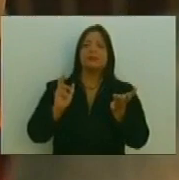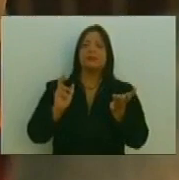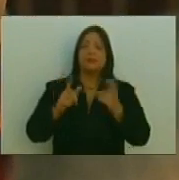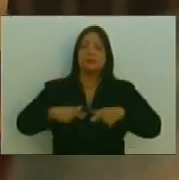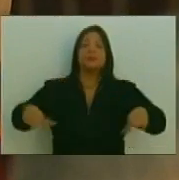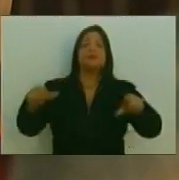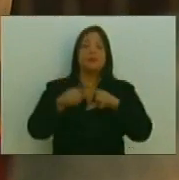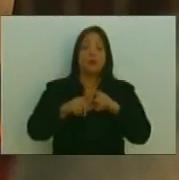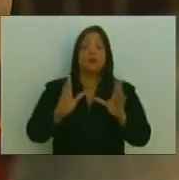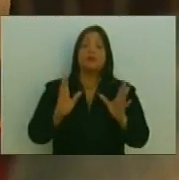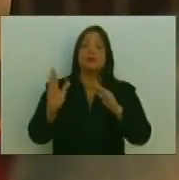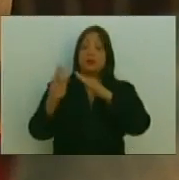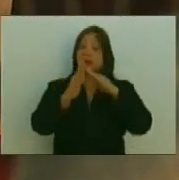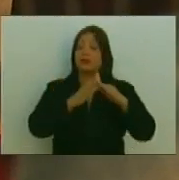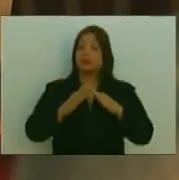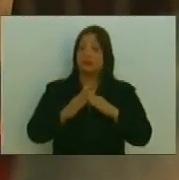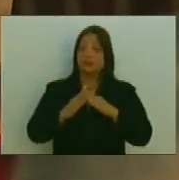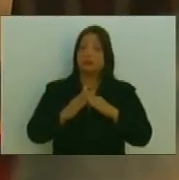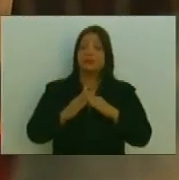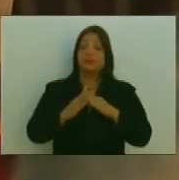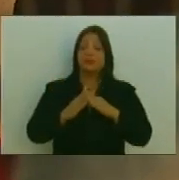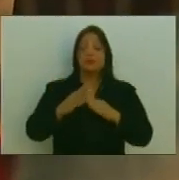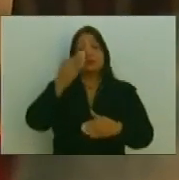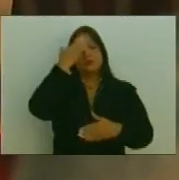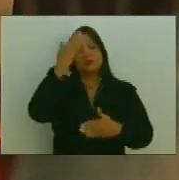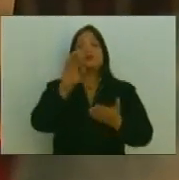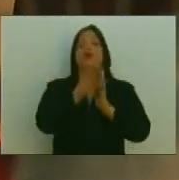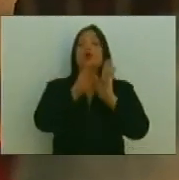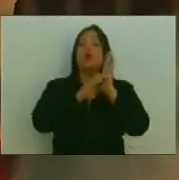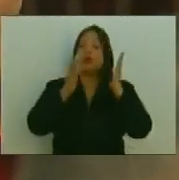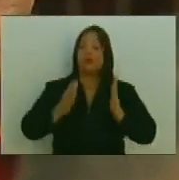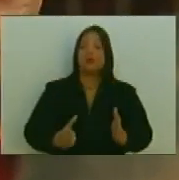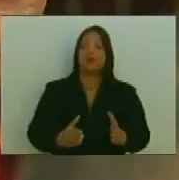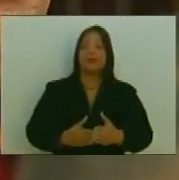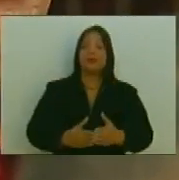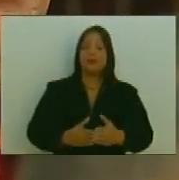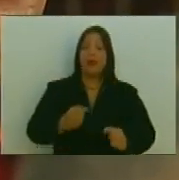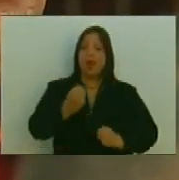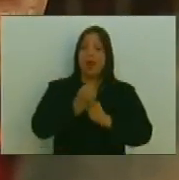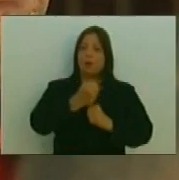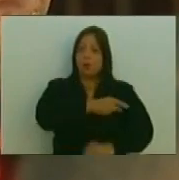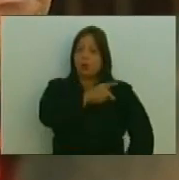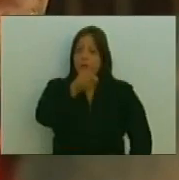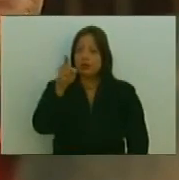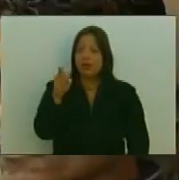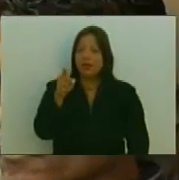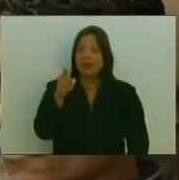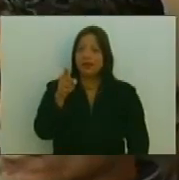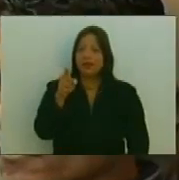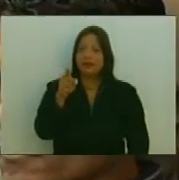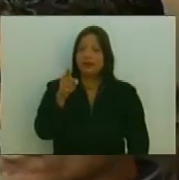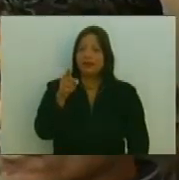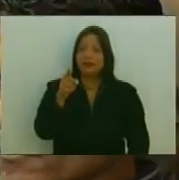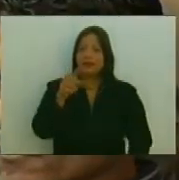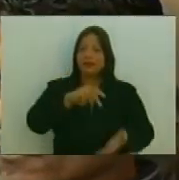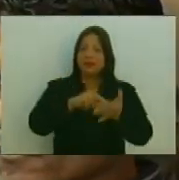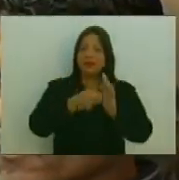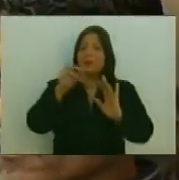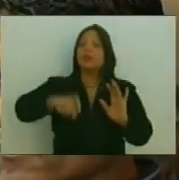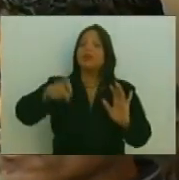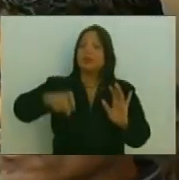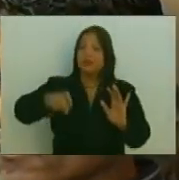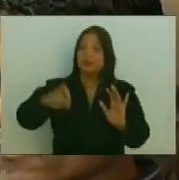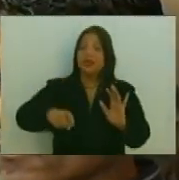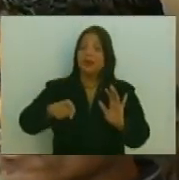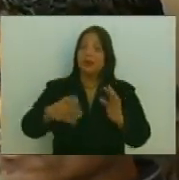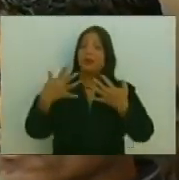toda la sociedad. Colegas constituyentes, el apoyo de todos ustedes la necesitamos para